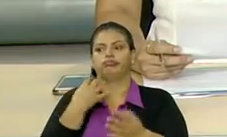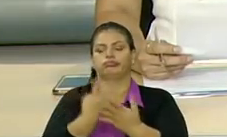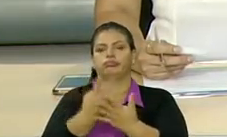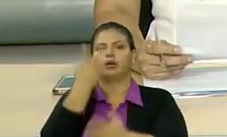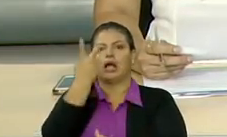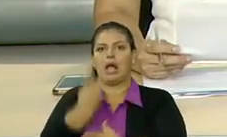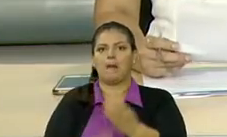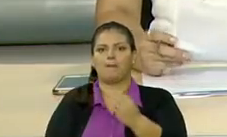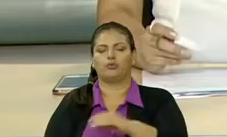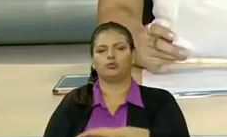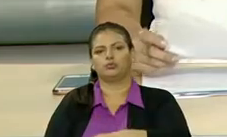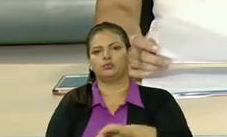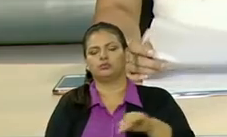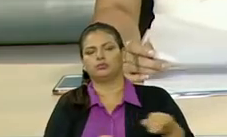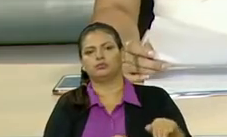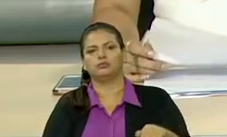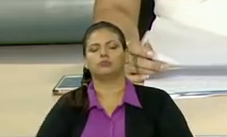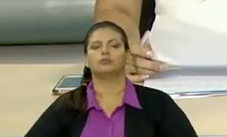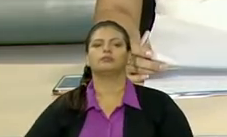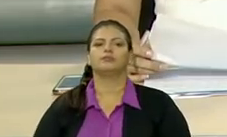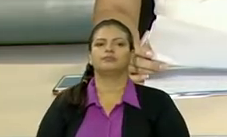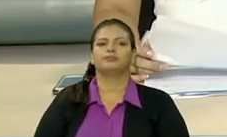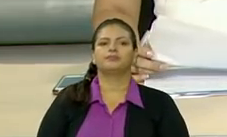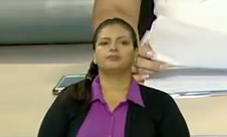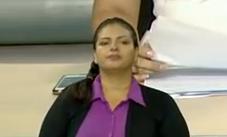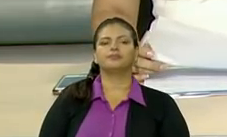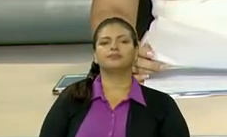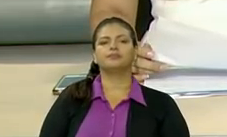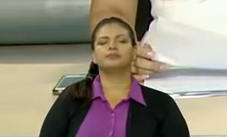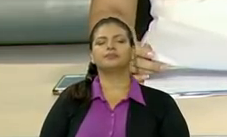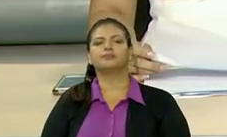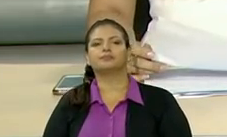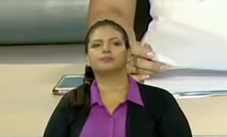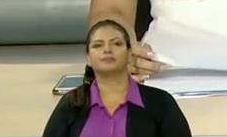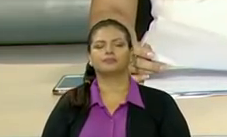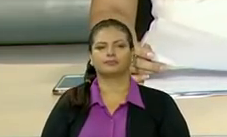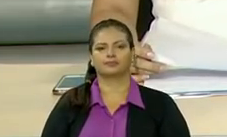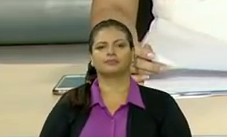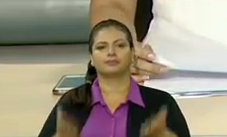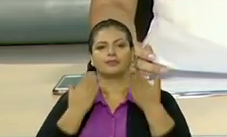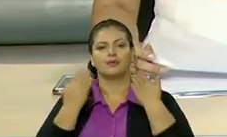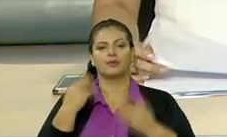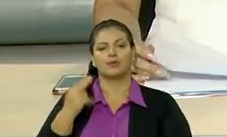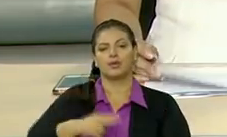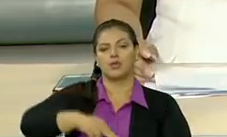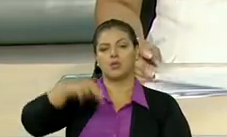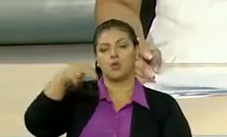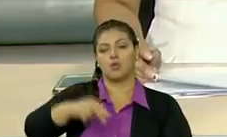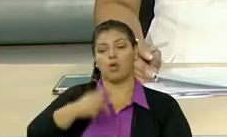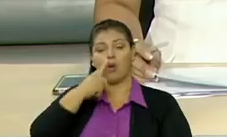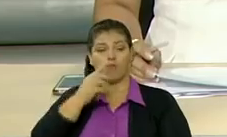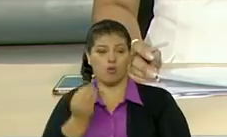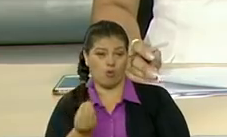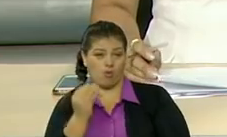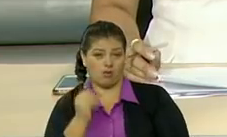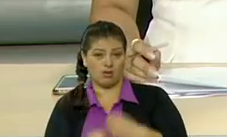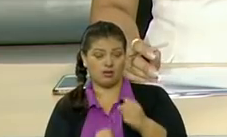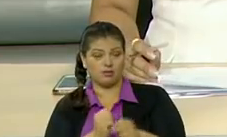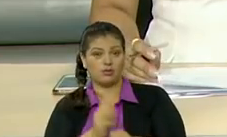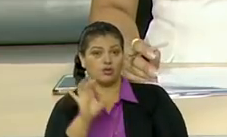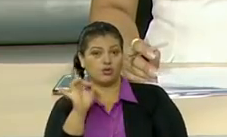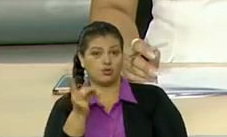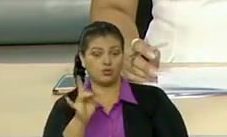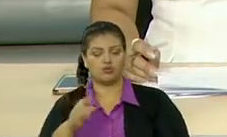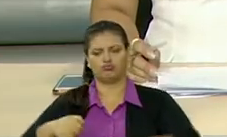Un joven de aproximadamente 18 años de edad fue asesinado a tiros. Esto sucedió al norte de Guayaquil. La Policía Nacional y la Fiscalía investigan este